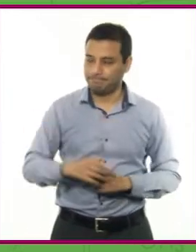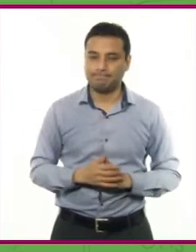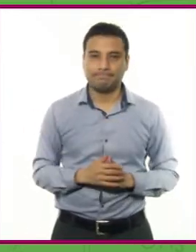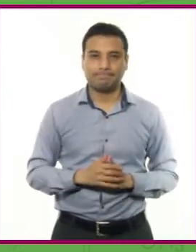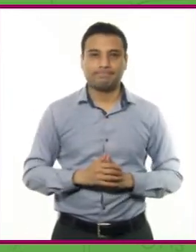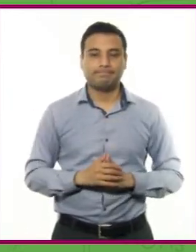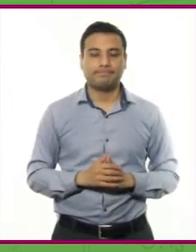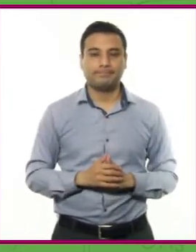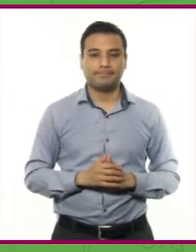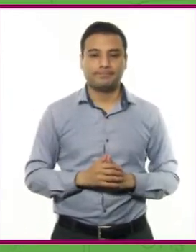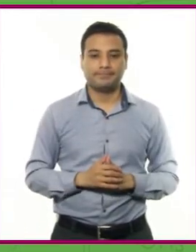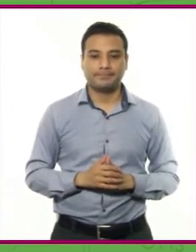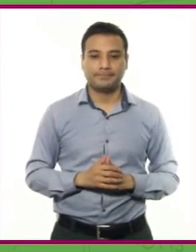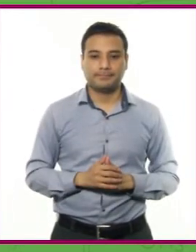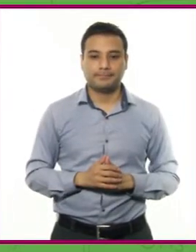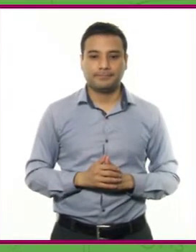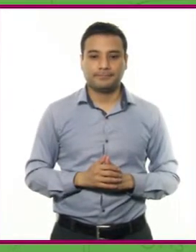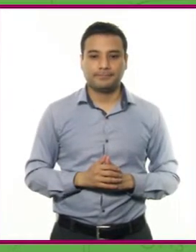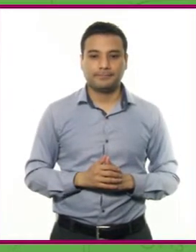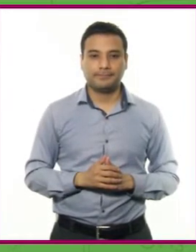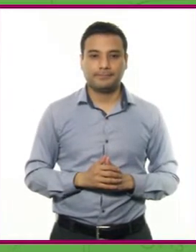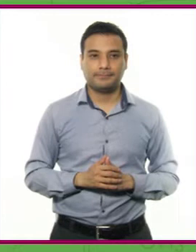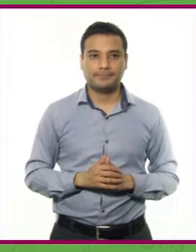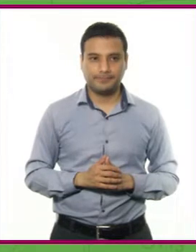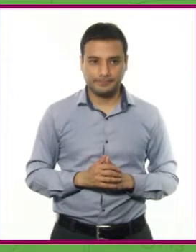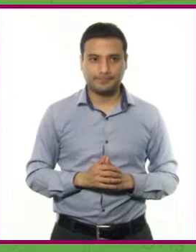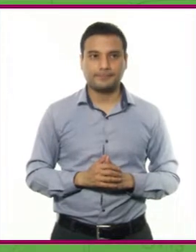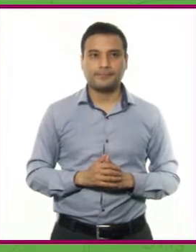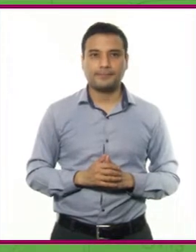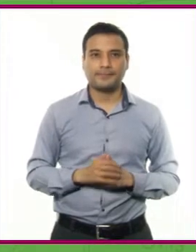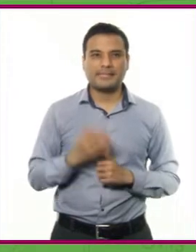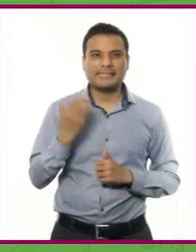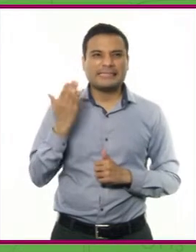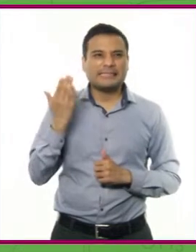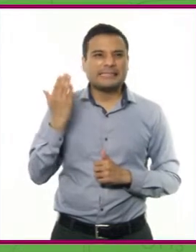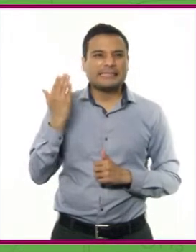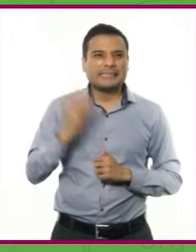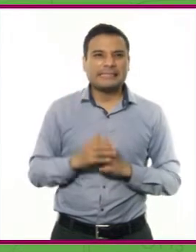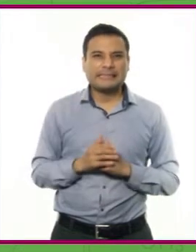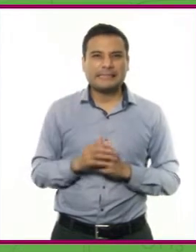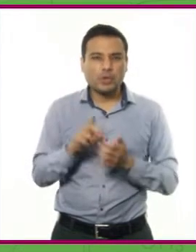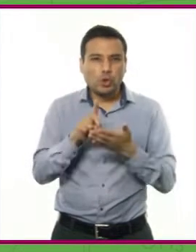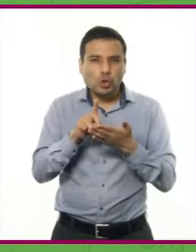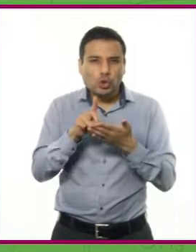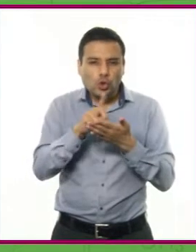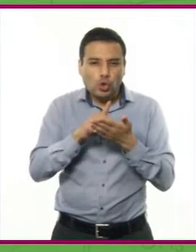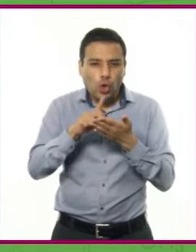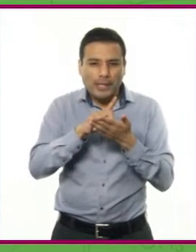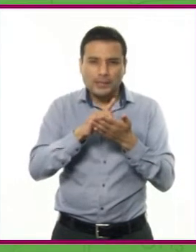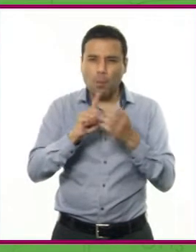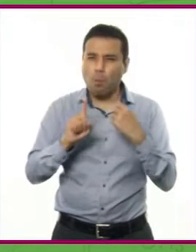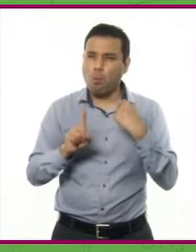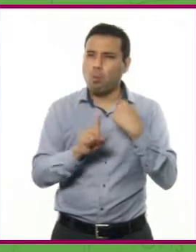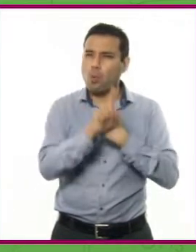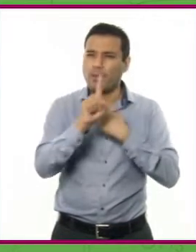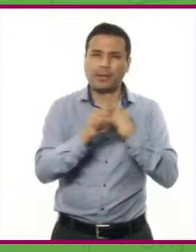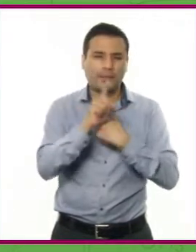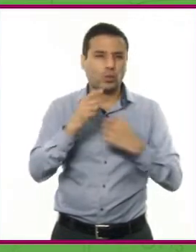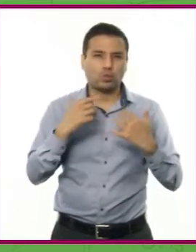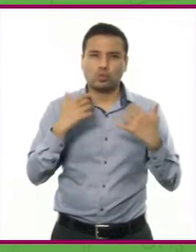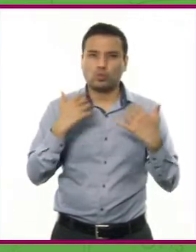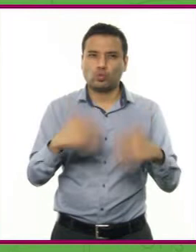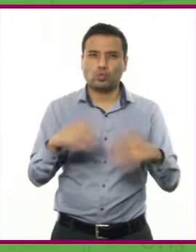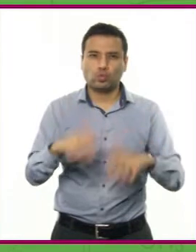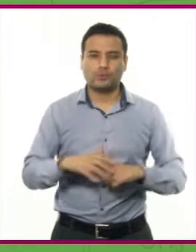2013. Hasta hace unas décadas, la drogadicción se consideraba un problema moral y de falta de voluntad.